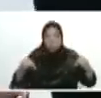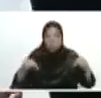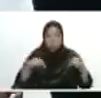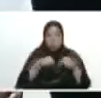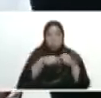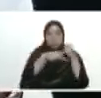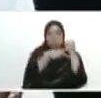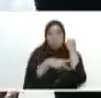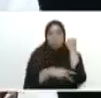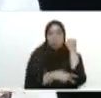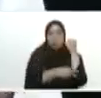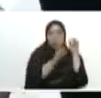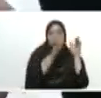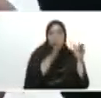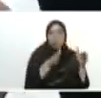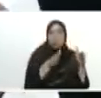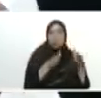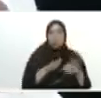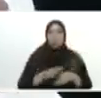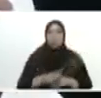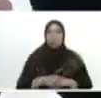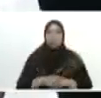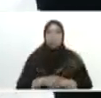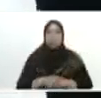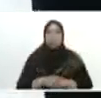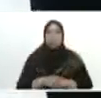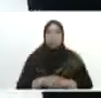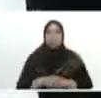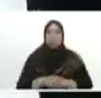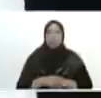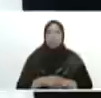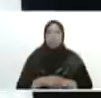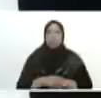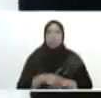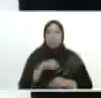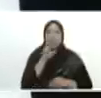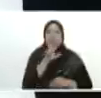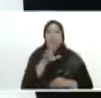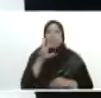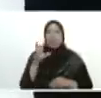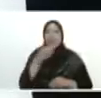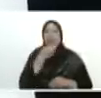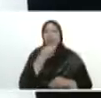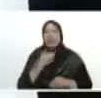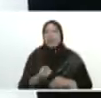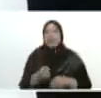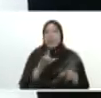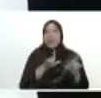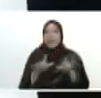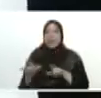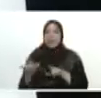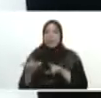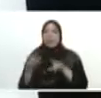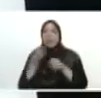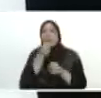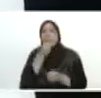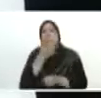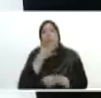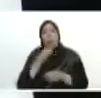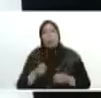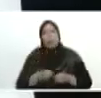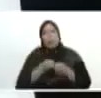del parque Mejor dicho de las 33 hectáreas para el mes de diciembre ya estar entregando este regalo